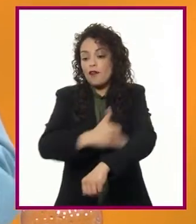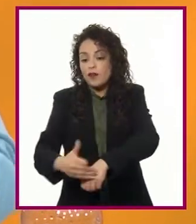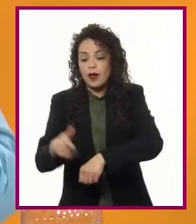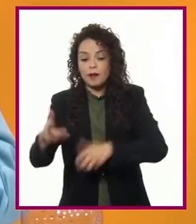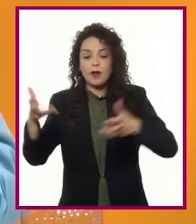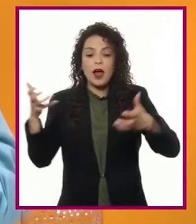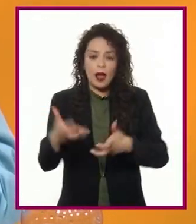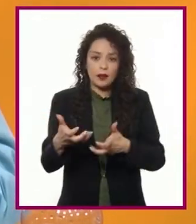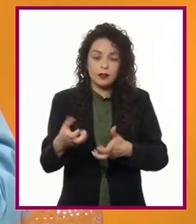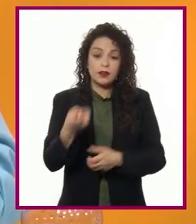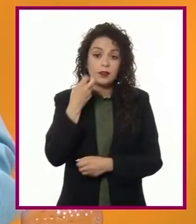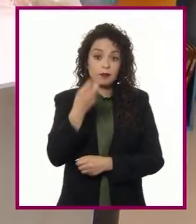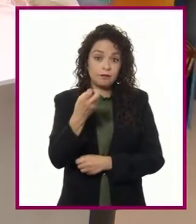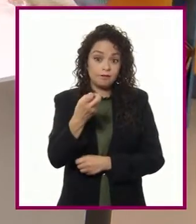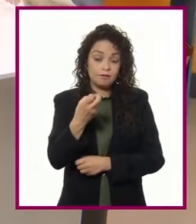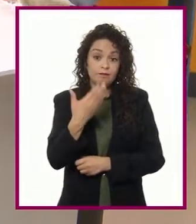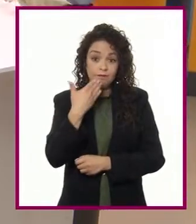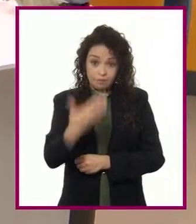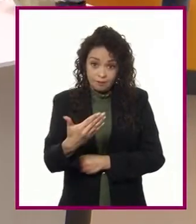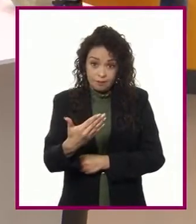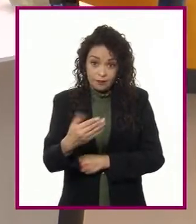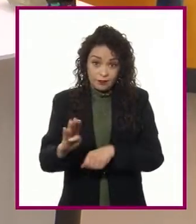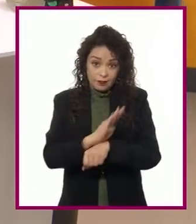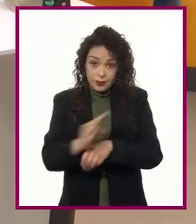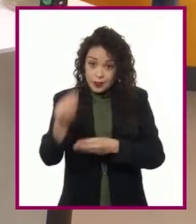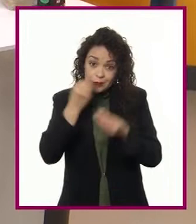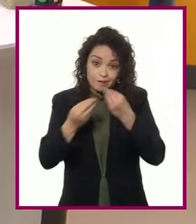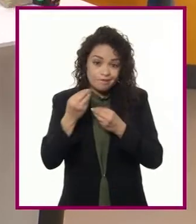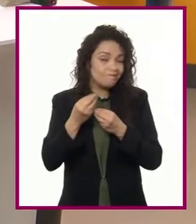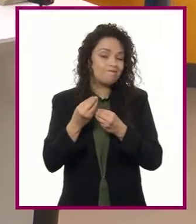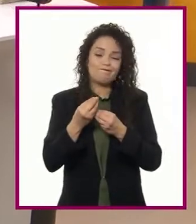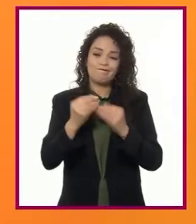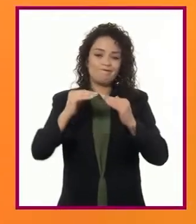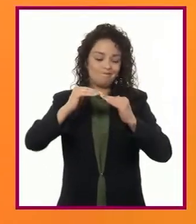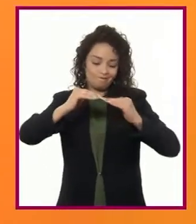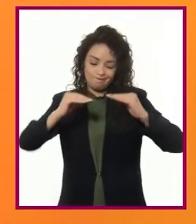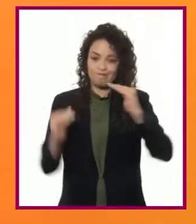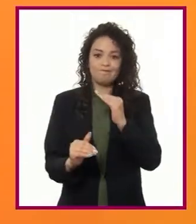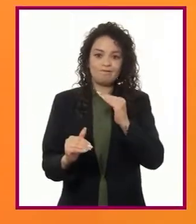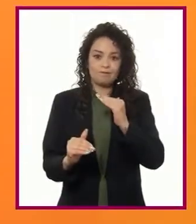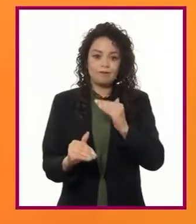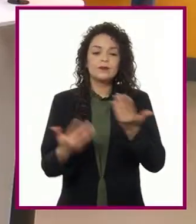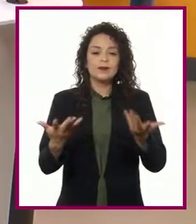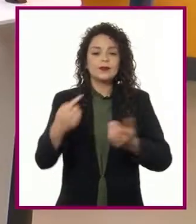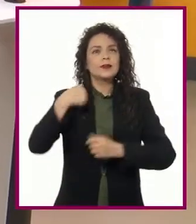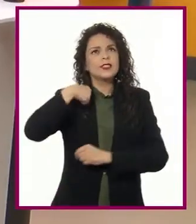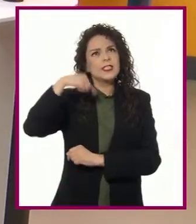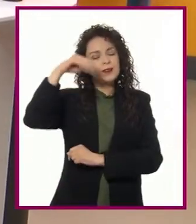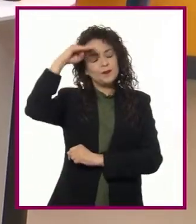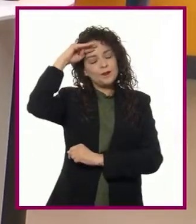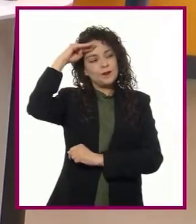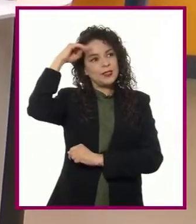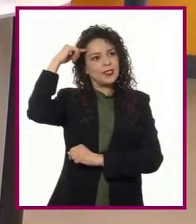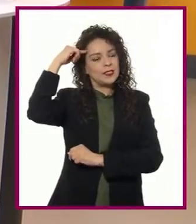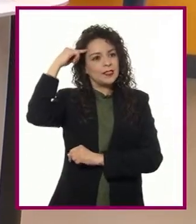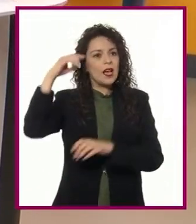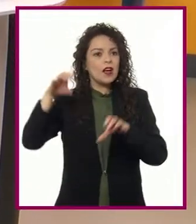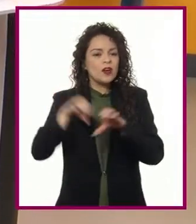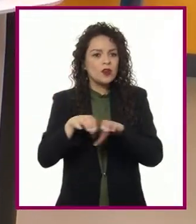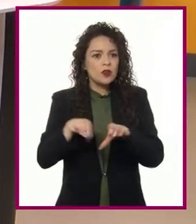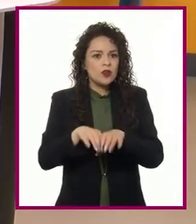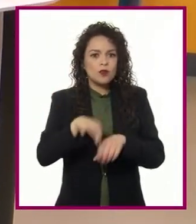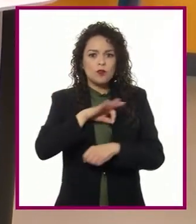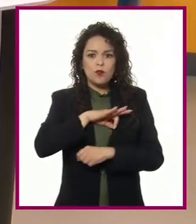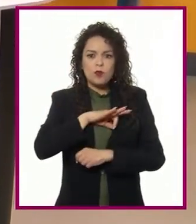pone en desventaja alimenticia. Me surge la pregunta, ¿cómo es que pueden tener acceso a